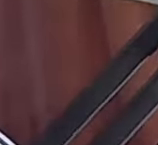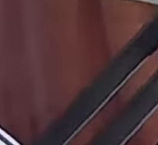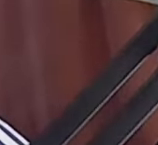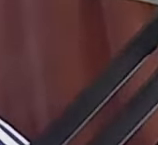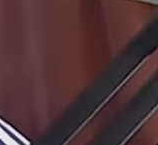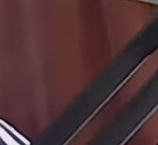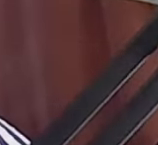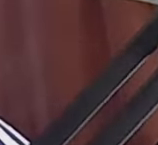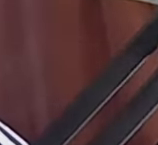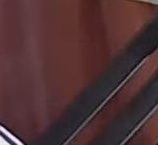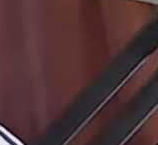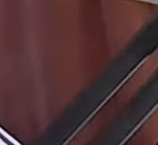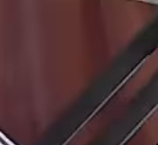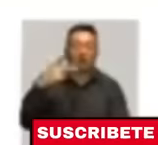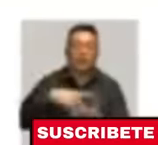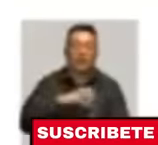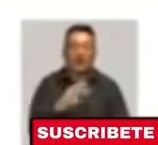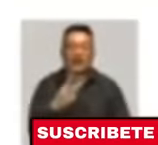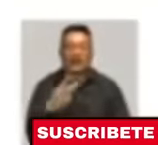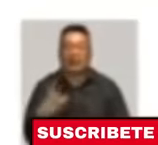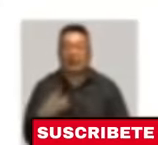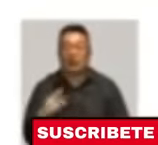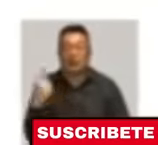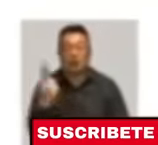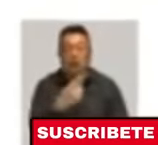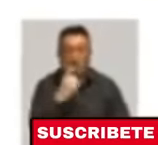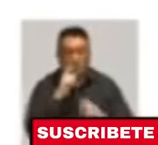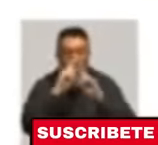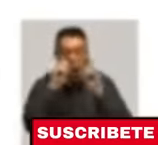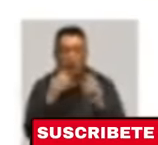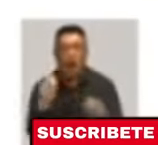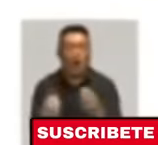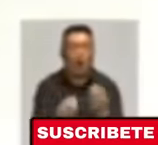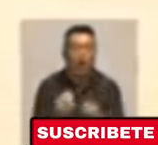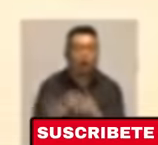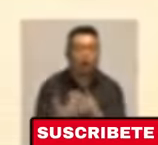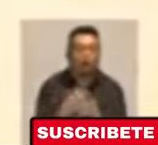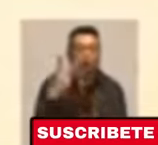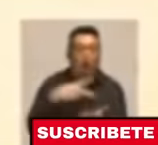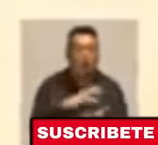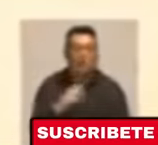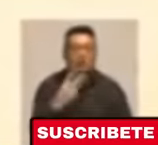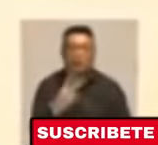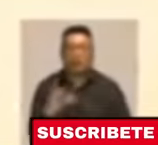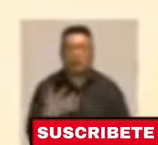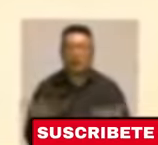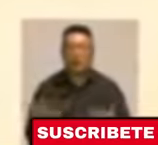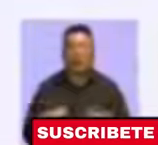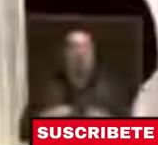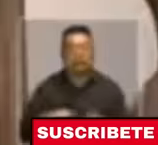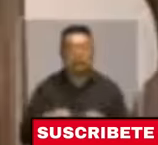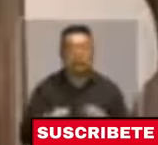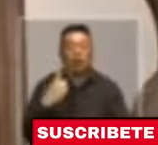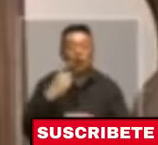la vida en chile o será bastante barata muchos se preguntan cómo viene el 2024 Qué pasará con el costo de la vida el próximo